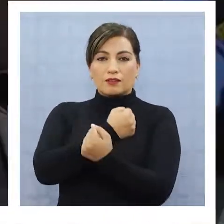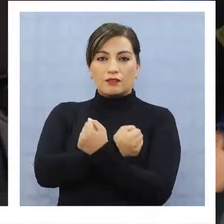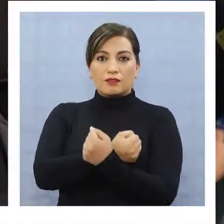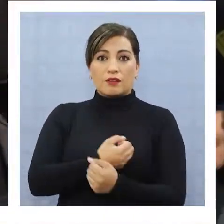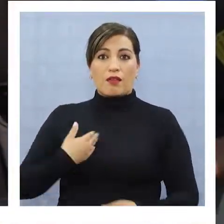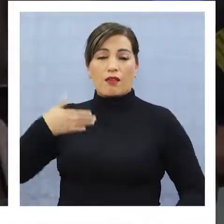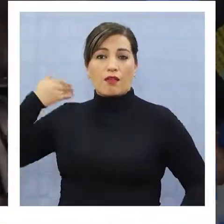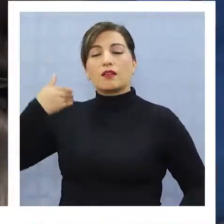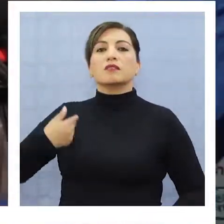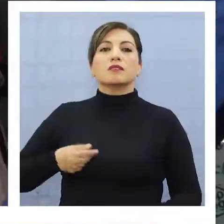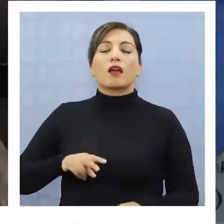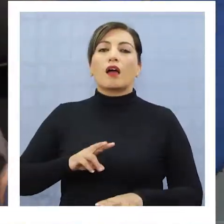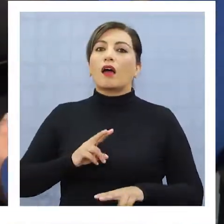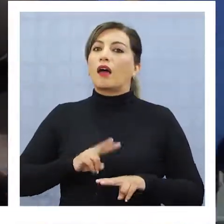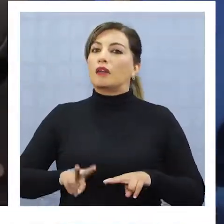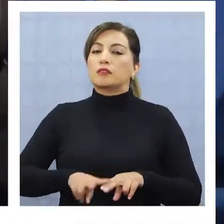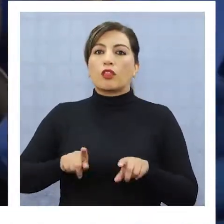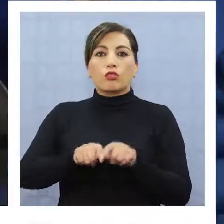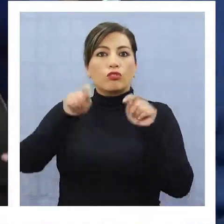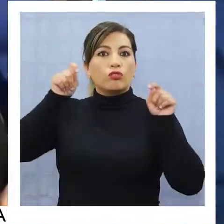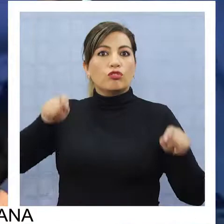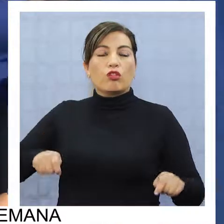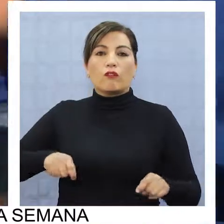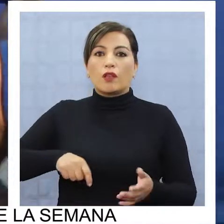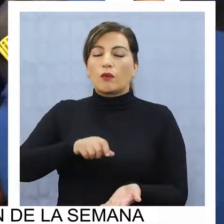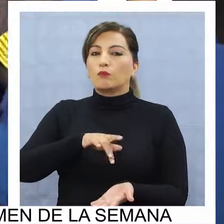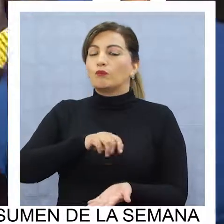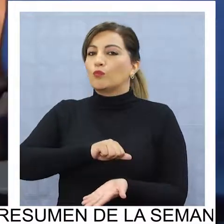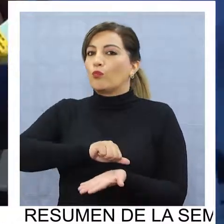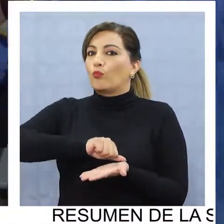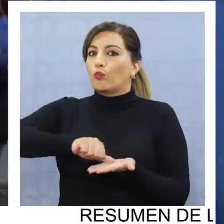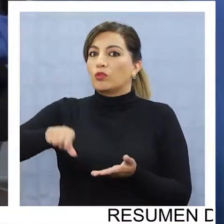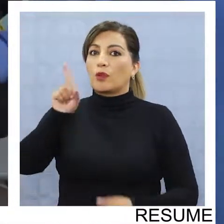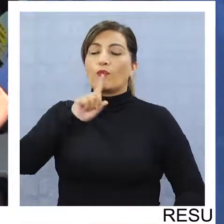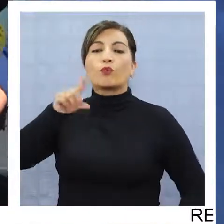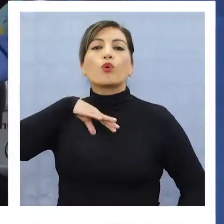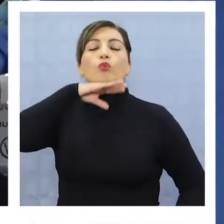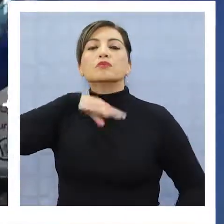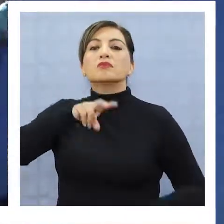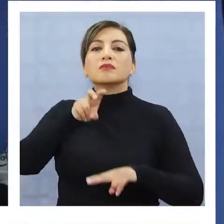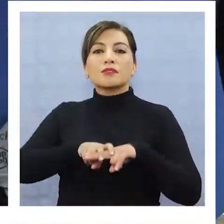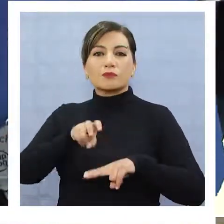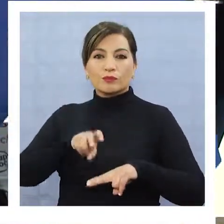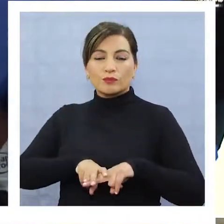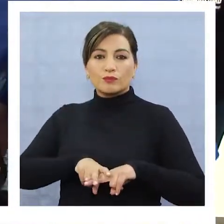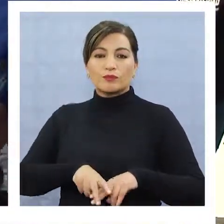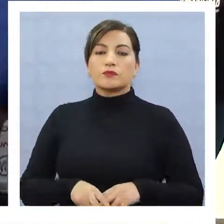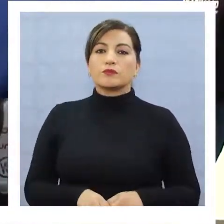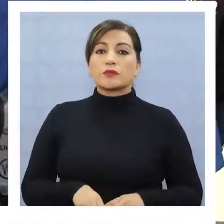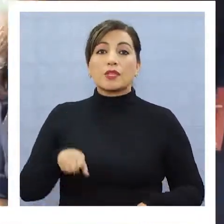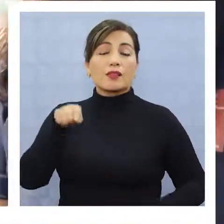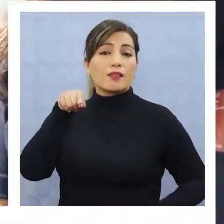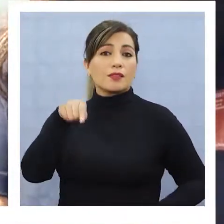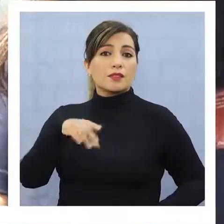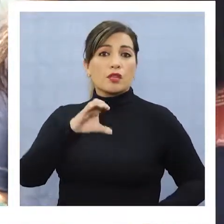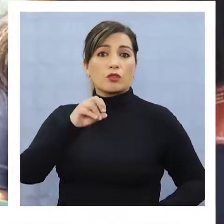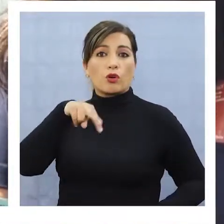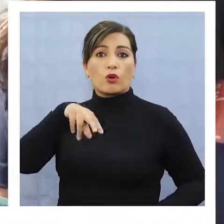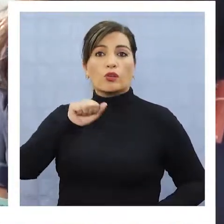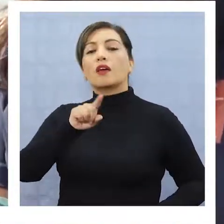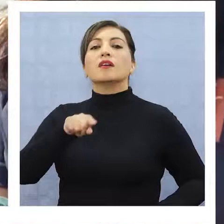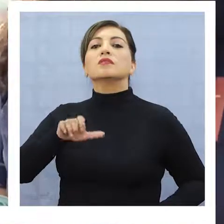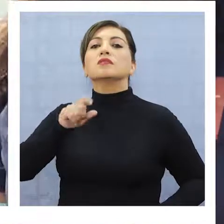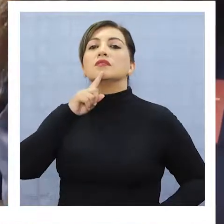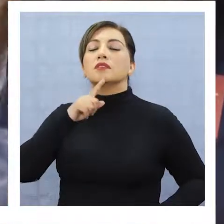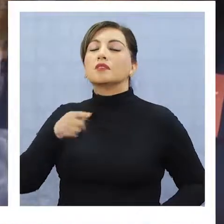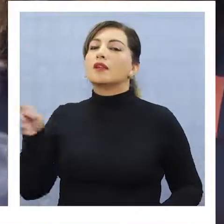carabineros. Recientemente se han duplicado el número de infracciones por el no uso de las sillas infantiles, por lo que la